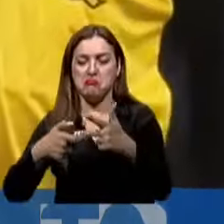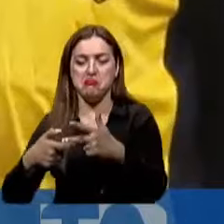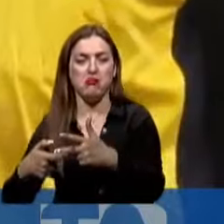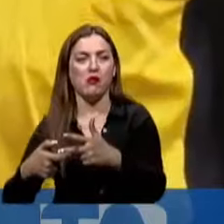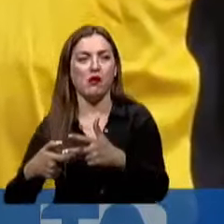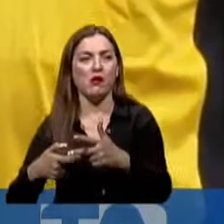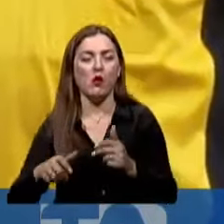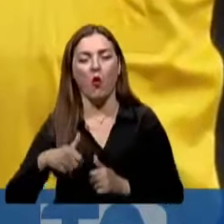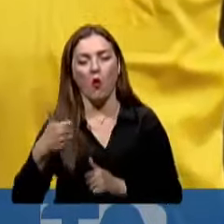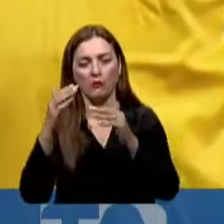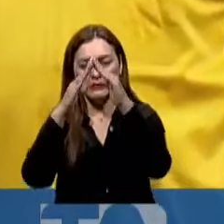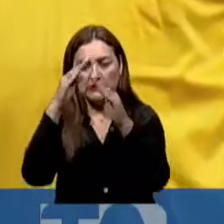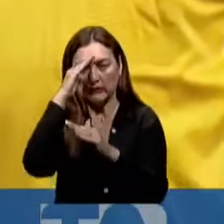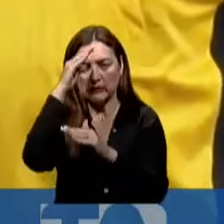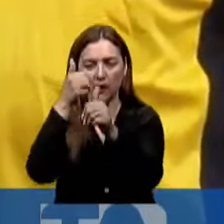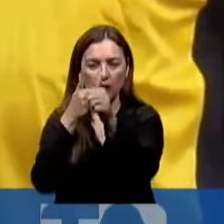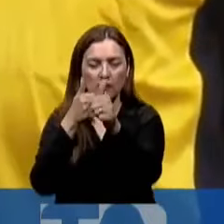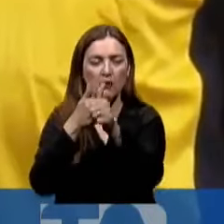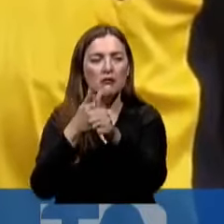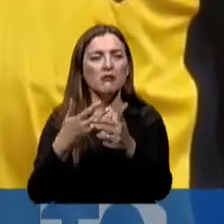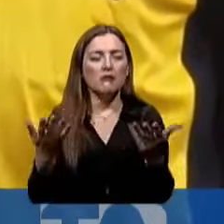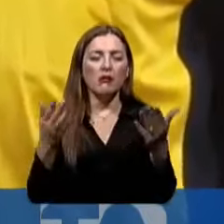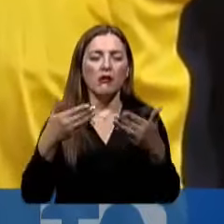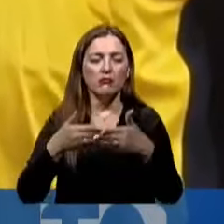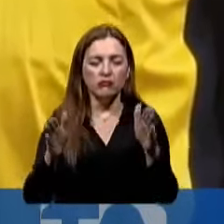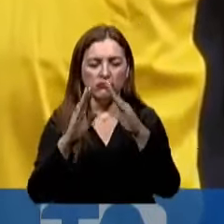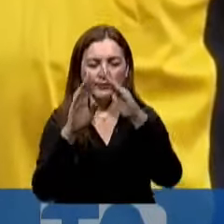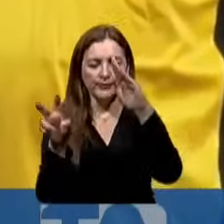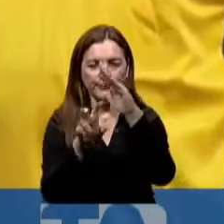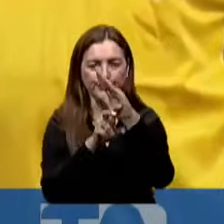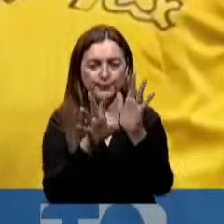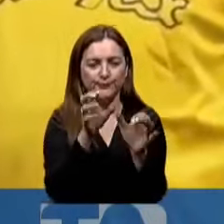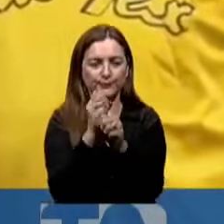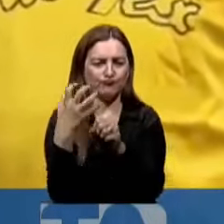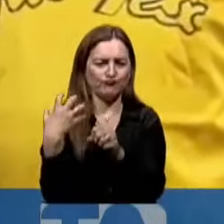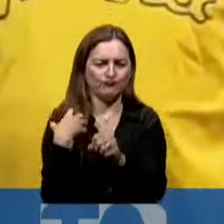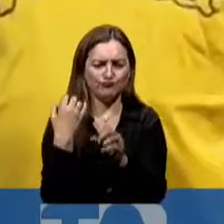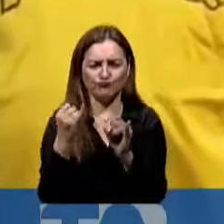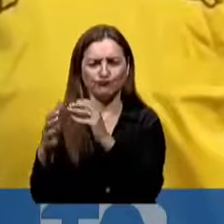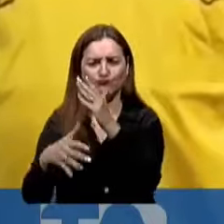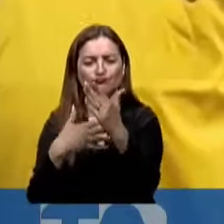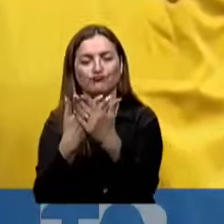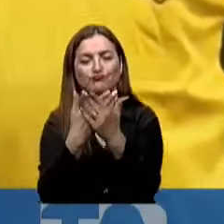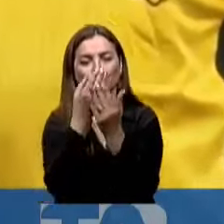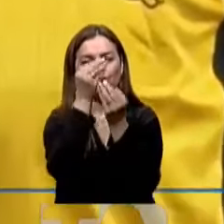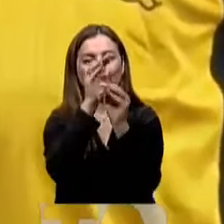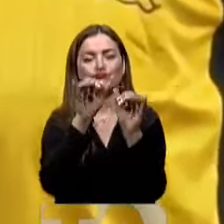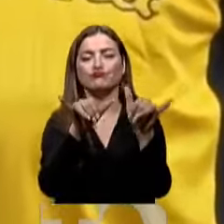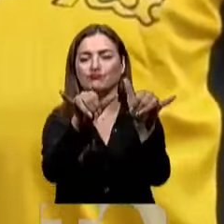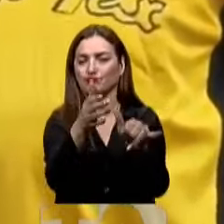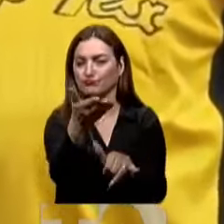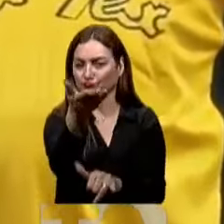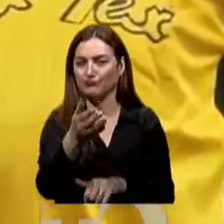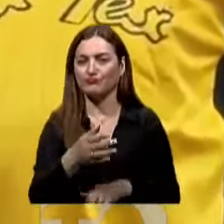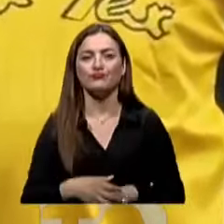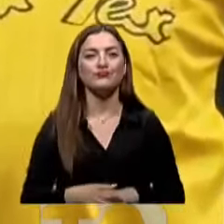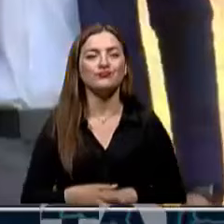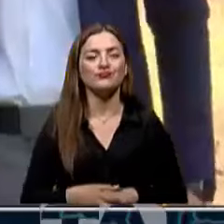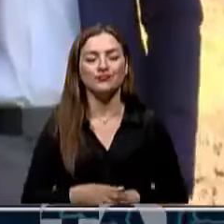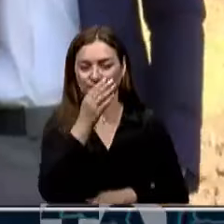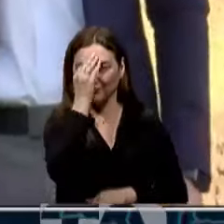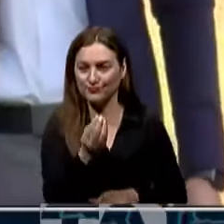habilitan la unidad policial que está más abajo para eh garantizar la seguridad de los vecinos con esta información regreso a estudio ustedes con